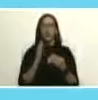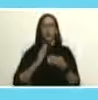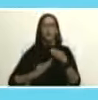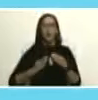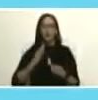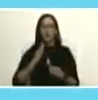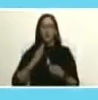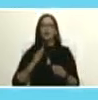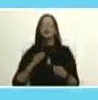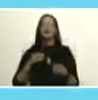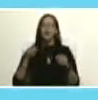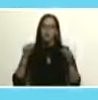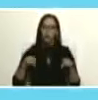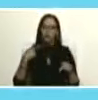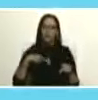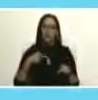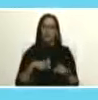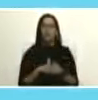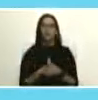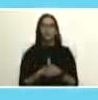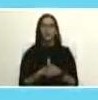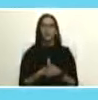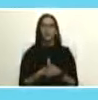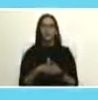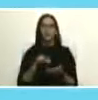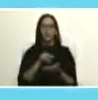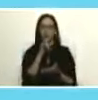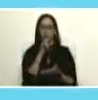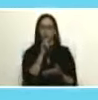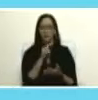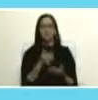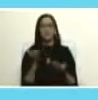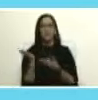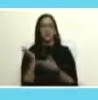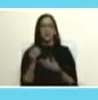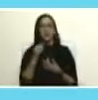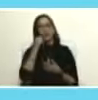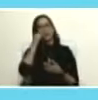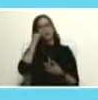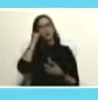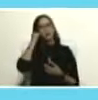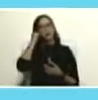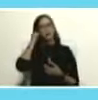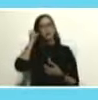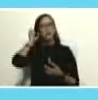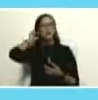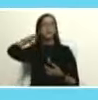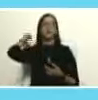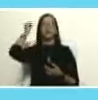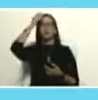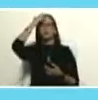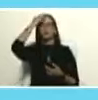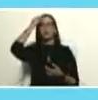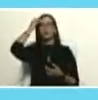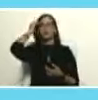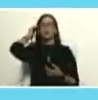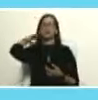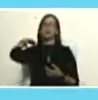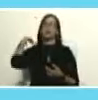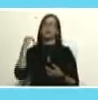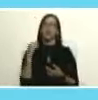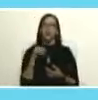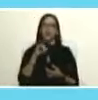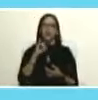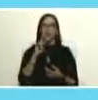y por eso tenemos el CEVIC. Bueno, presidente, adelante. De todas maneras, aquí está, presidente, nuestra Ivana Rendile, que es la